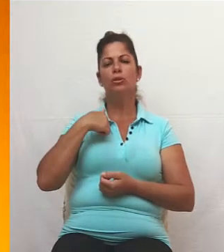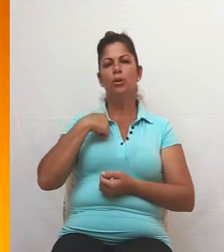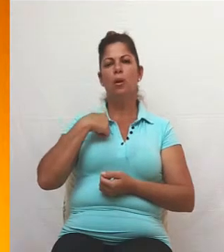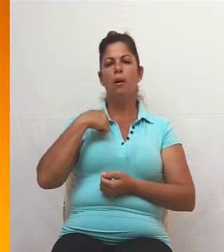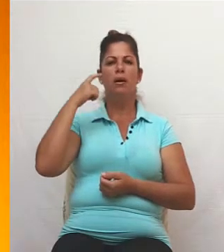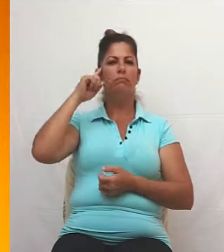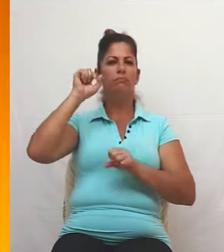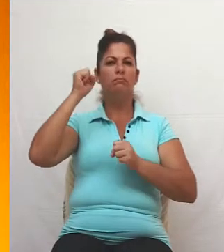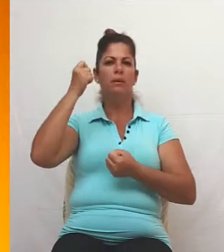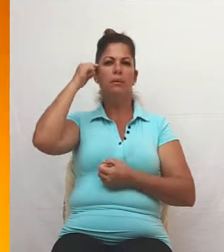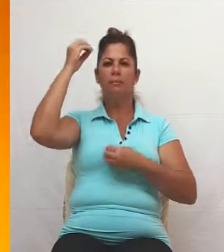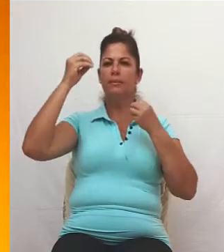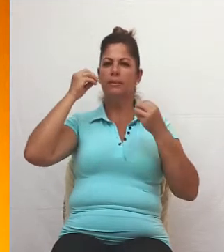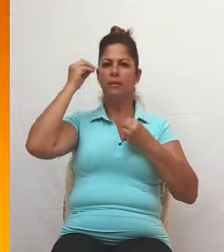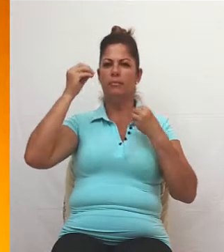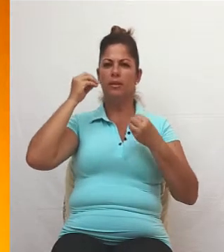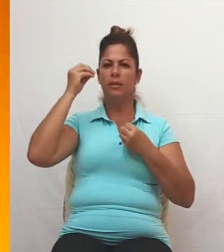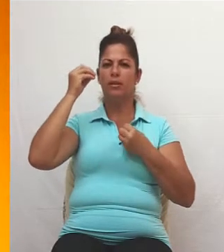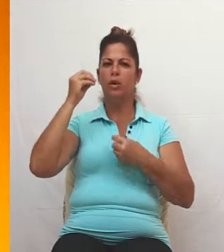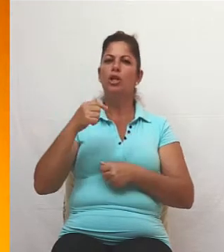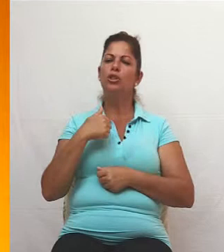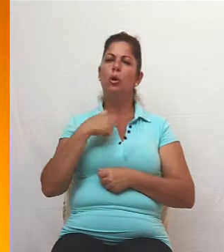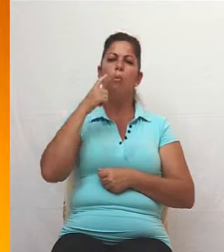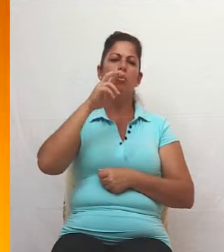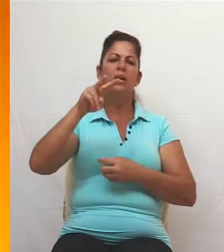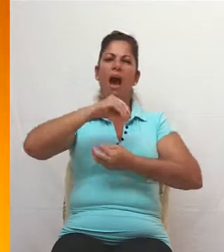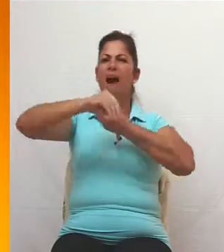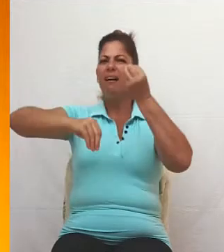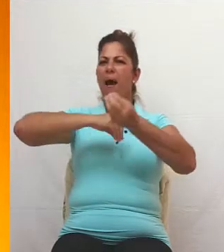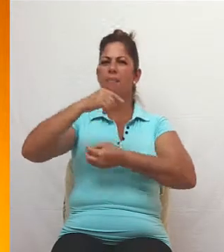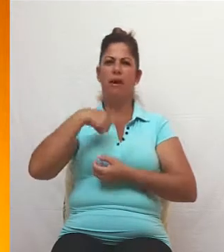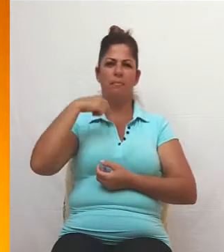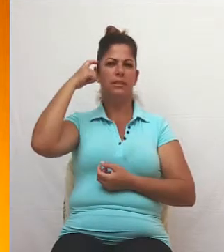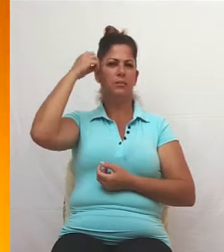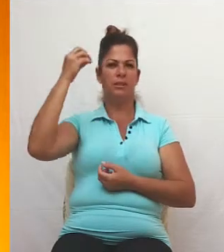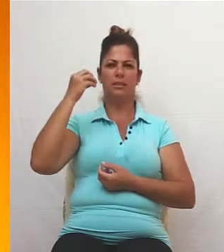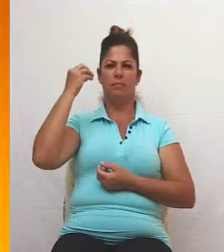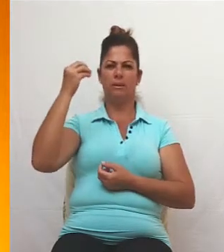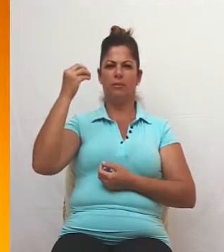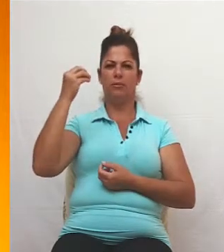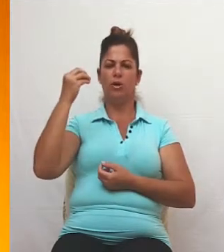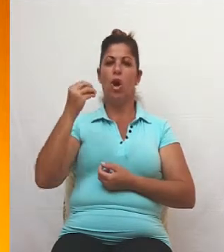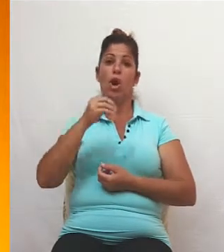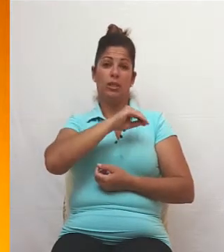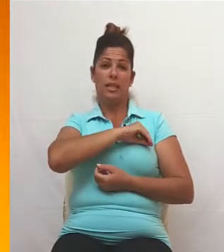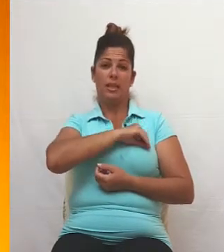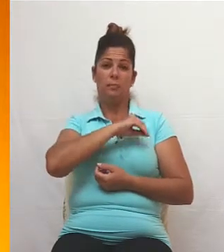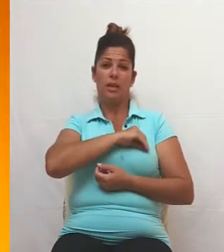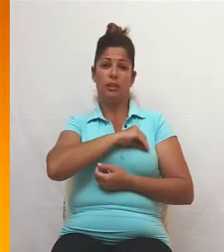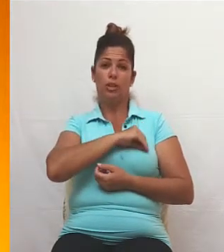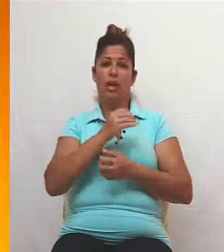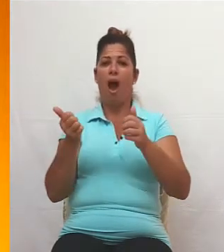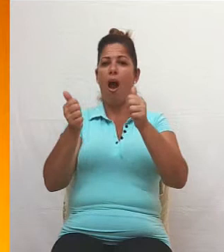cuando observo mis pensamientos sin enjuiciarlos ni tratando de cambiarlos los